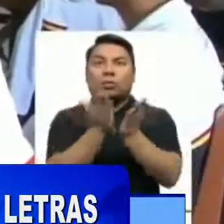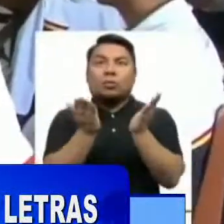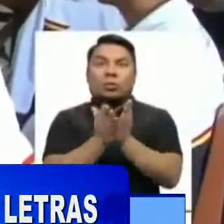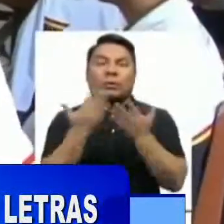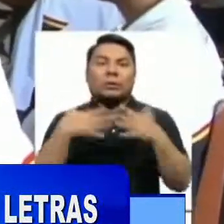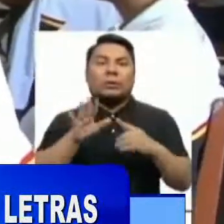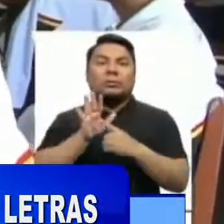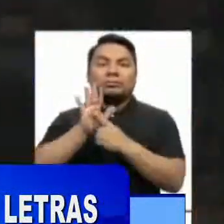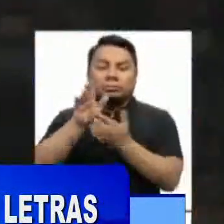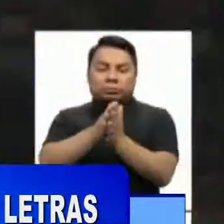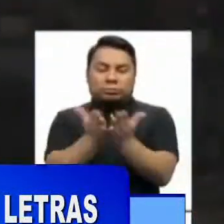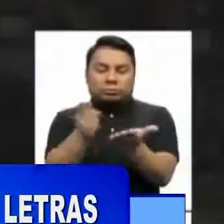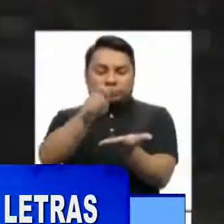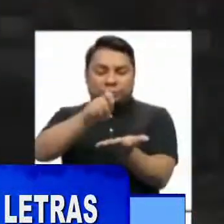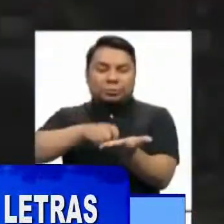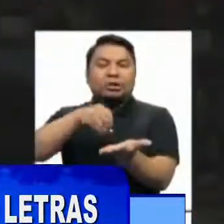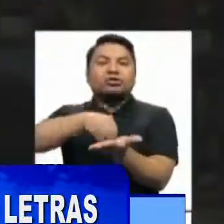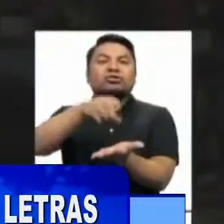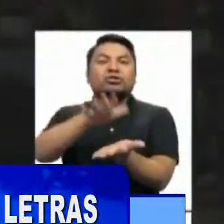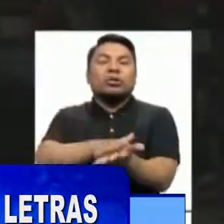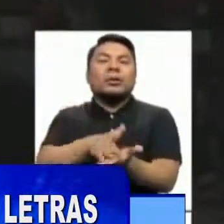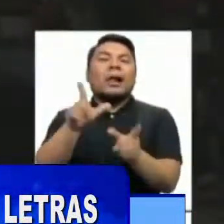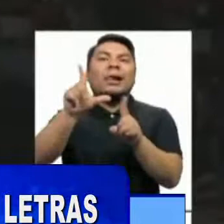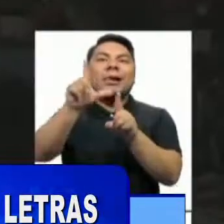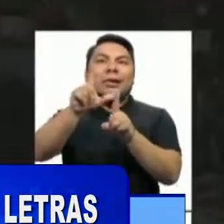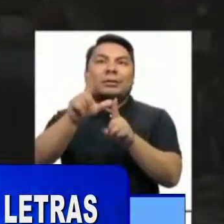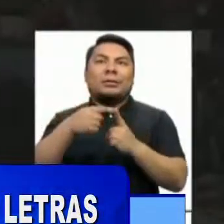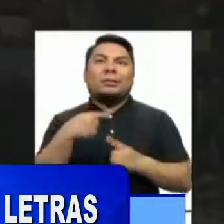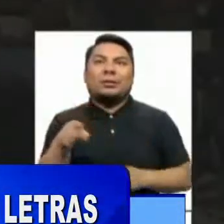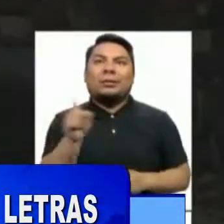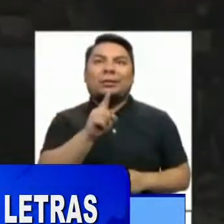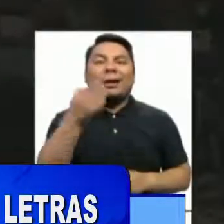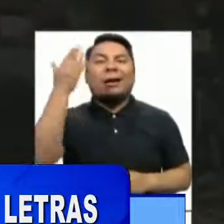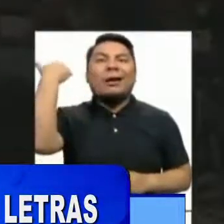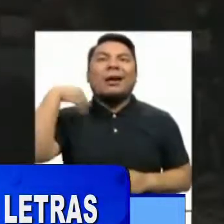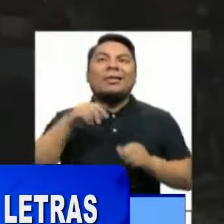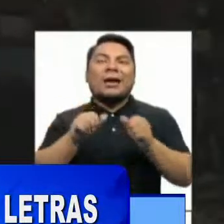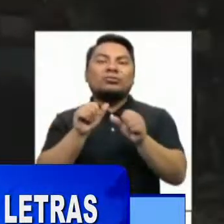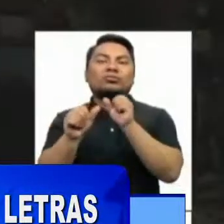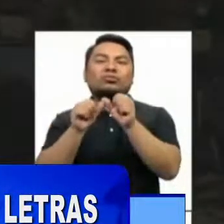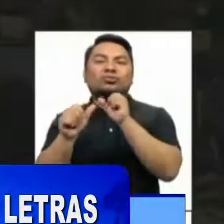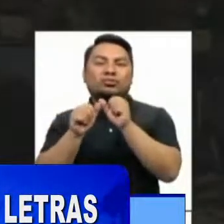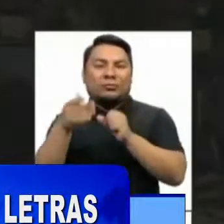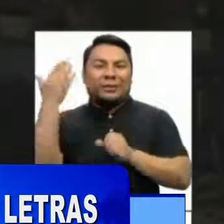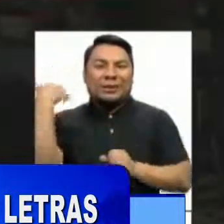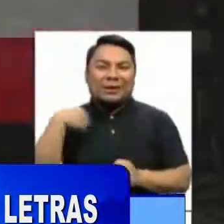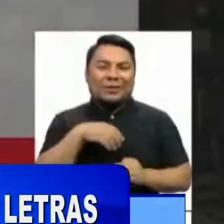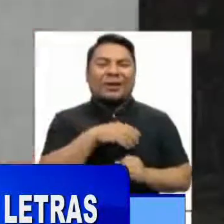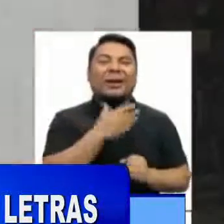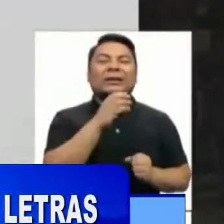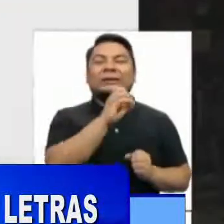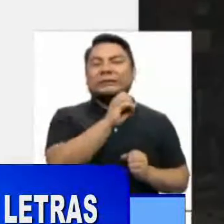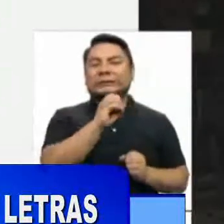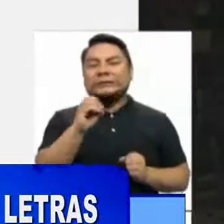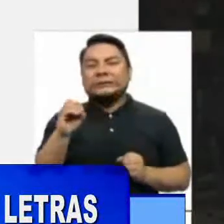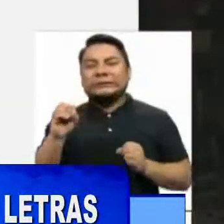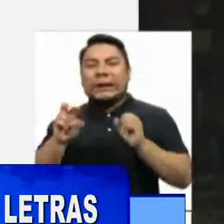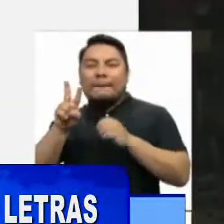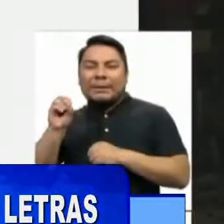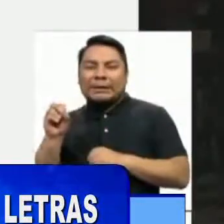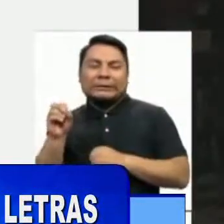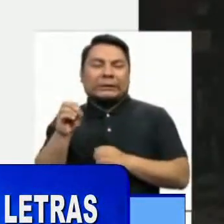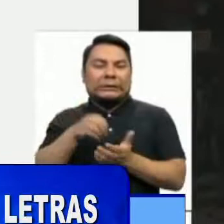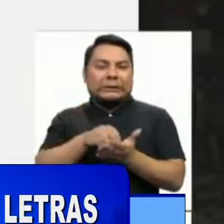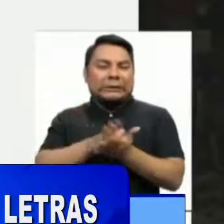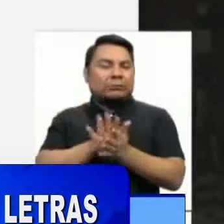se expresarán en letras, es decir, ya no se empleará la calificación vigesimal del 0 al 20. Pero además, la evaluación en estos tres